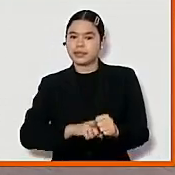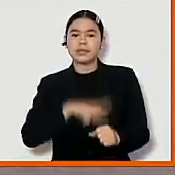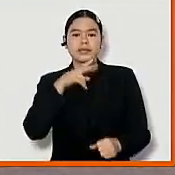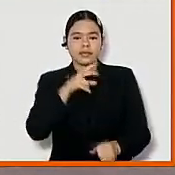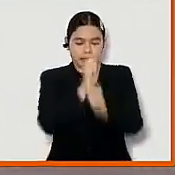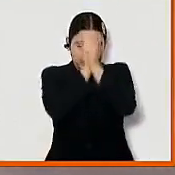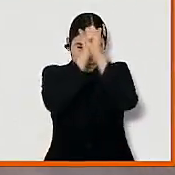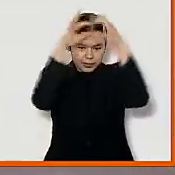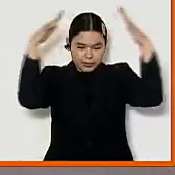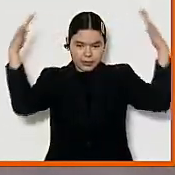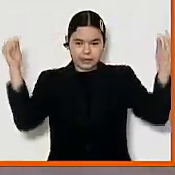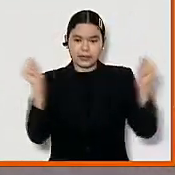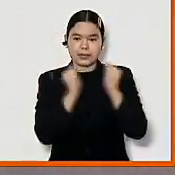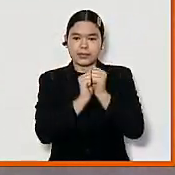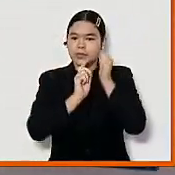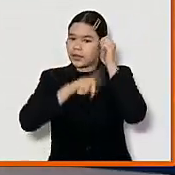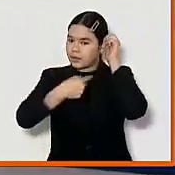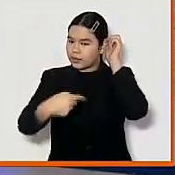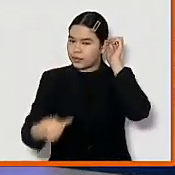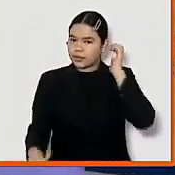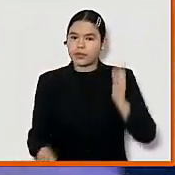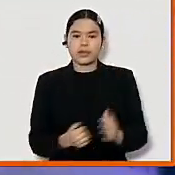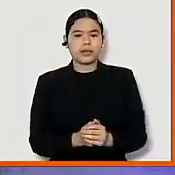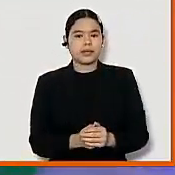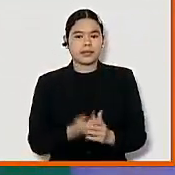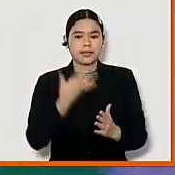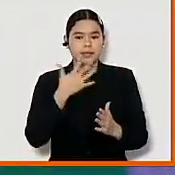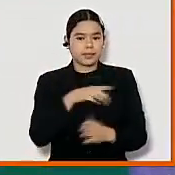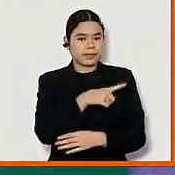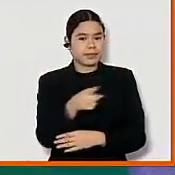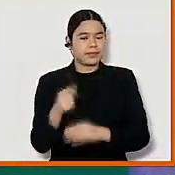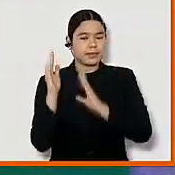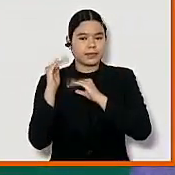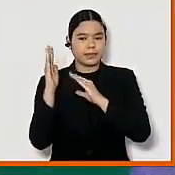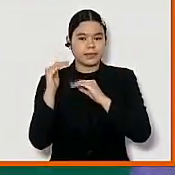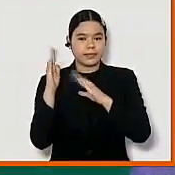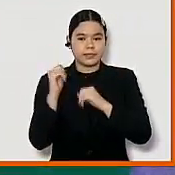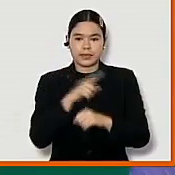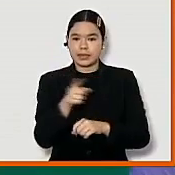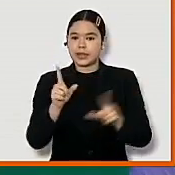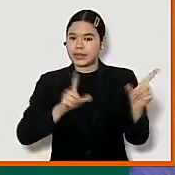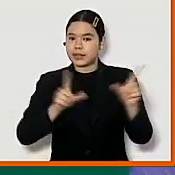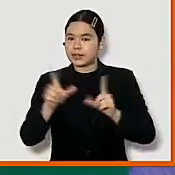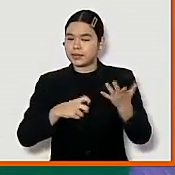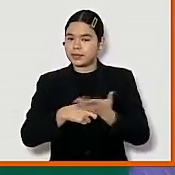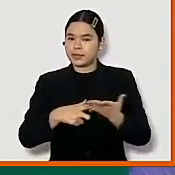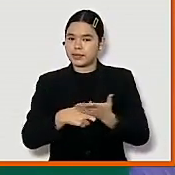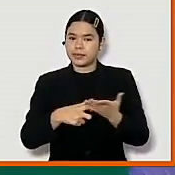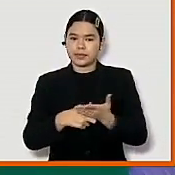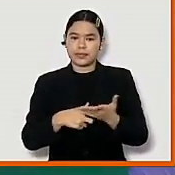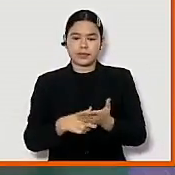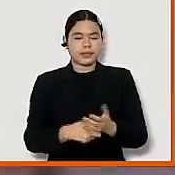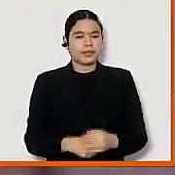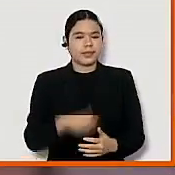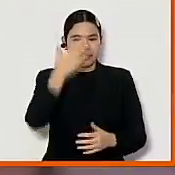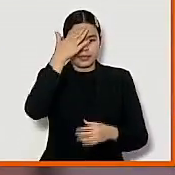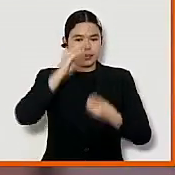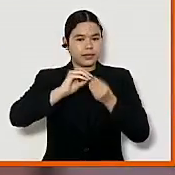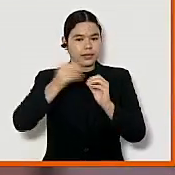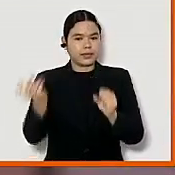tus sueños una realidad junto a Diaria. Te deseo muchísima suerte. Espero tengas tu boletito en mano porque tu primer dígito